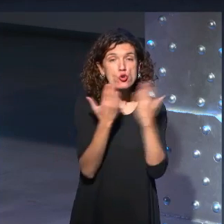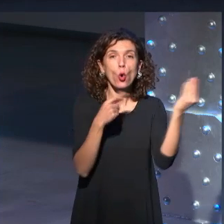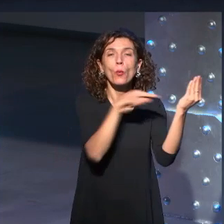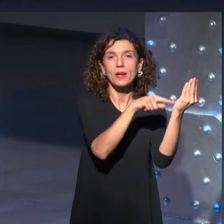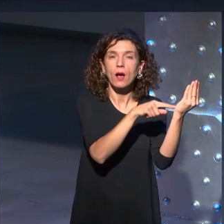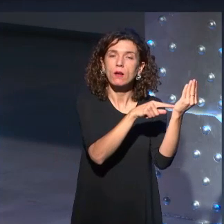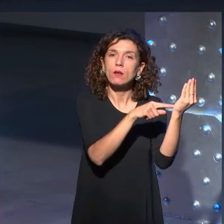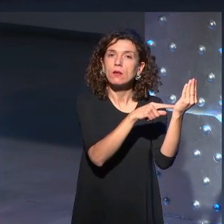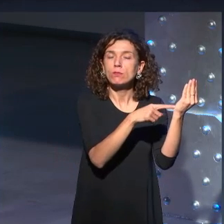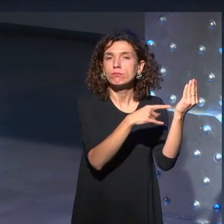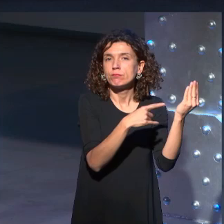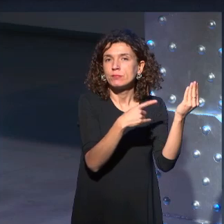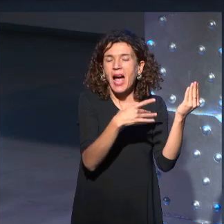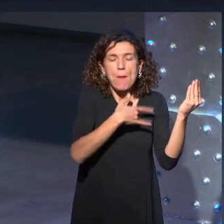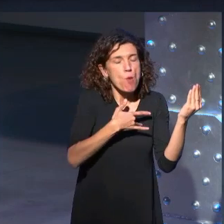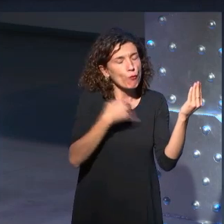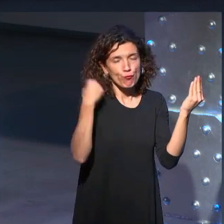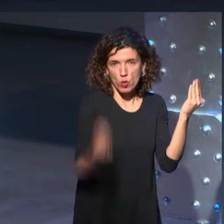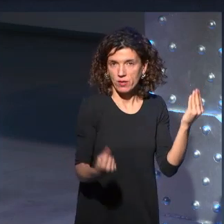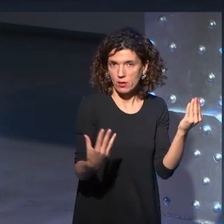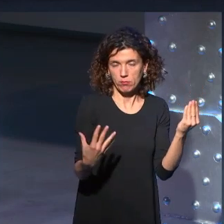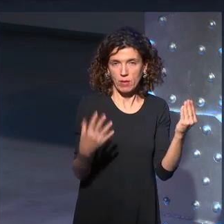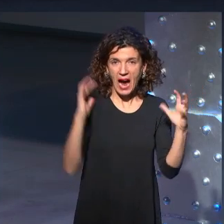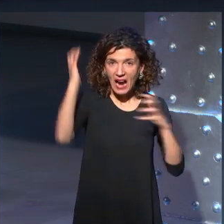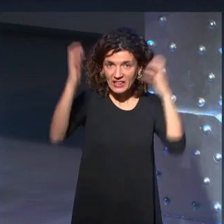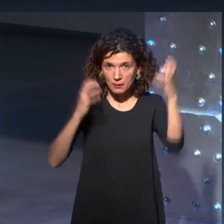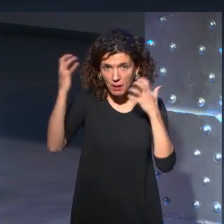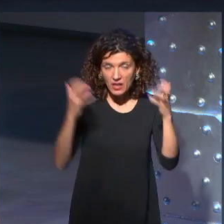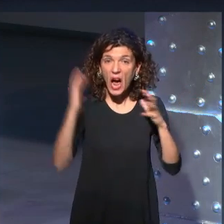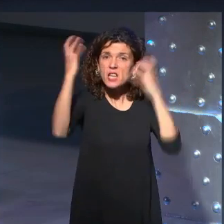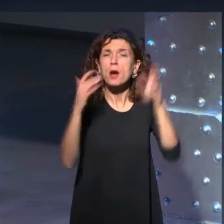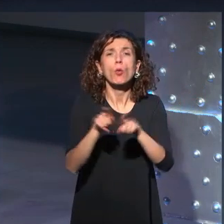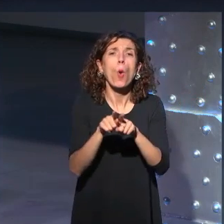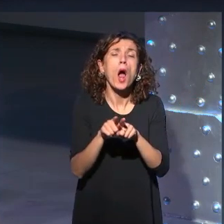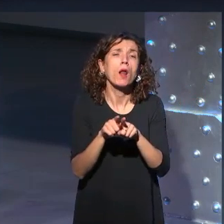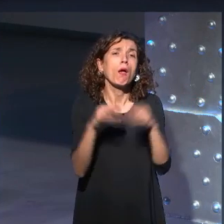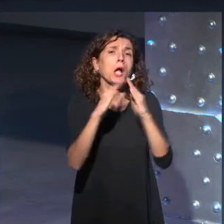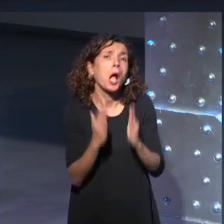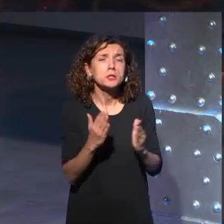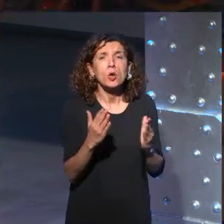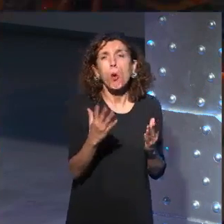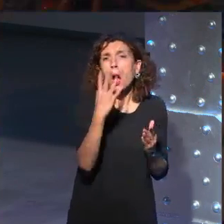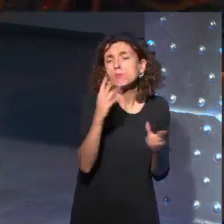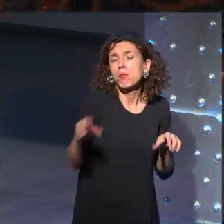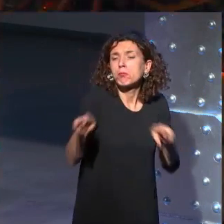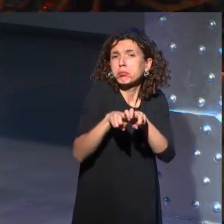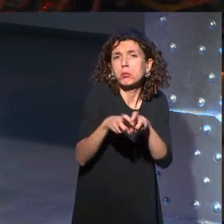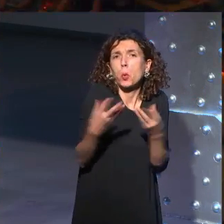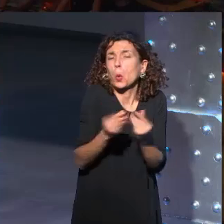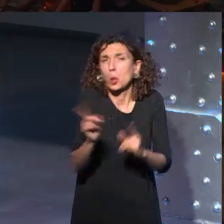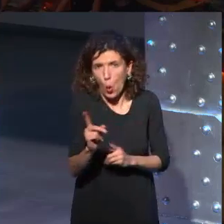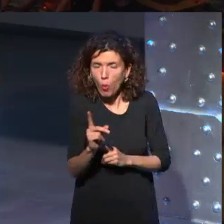destila un amor profundo por los animales. Sí. Los animales no solamente son mascotas, hay una relación mucho más profunda con los animales. Y la defensa